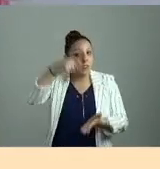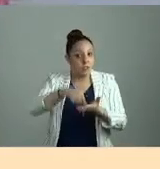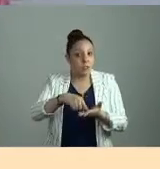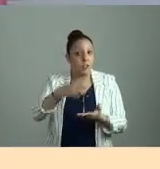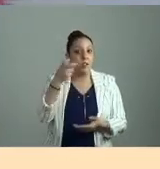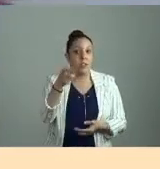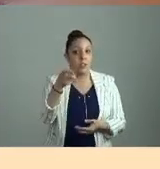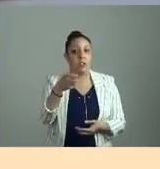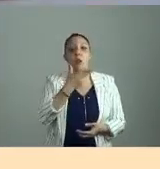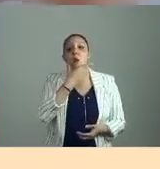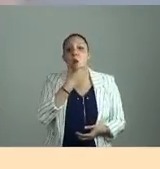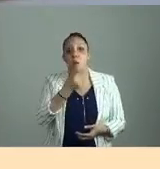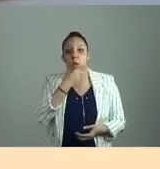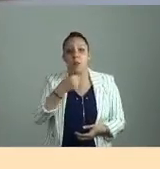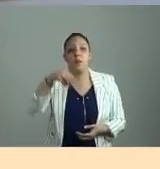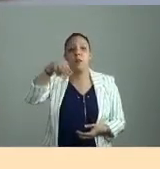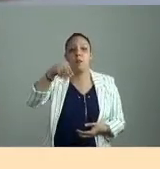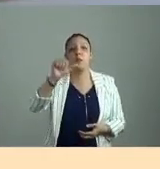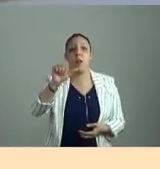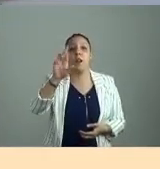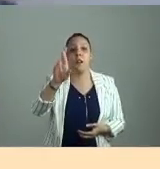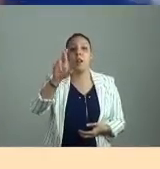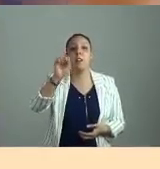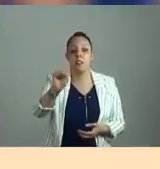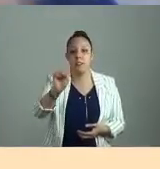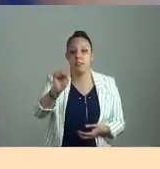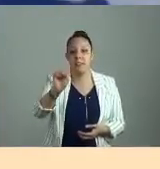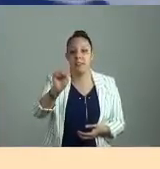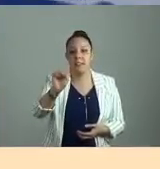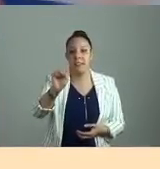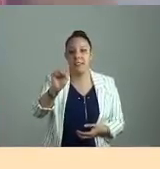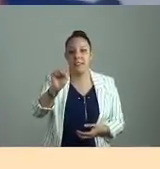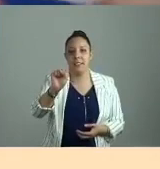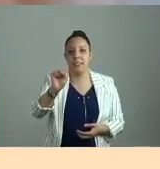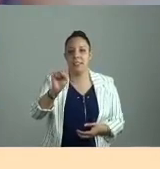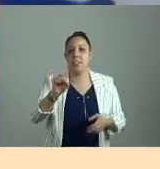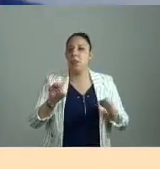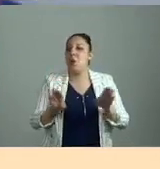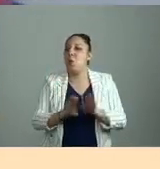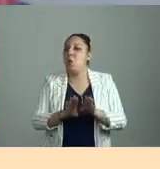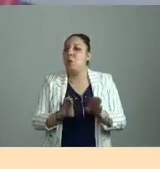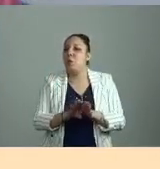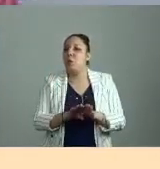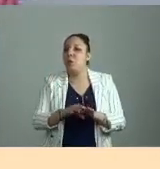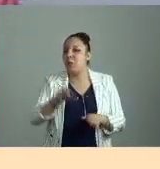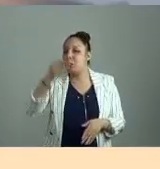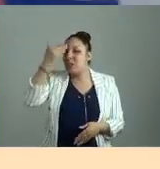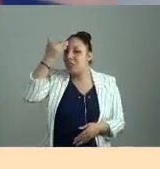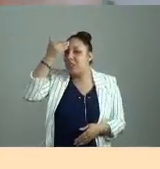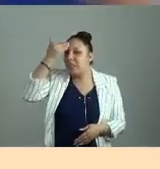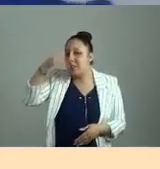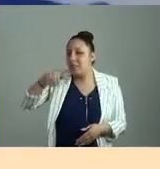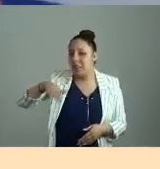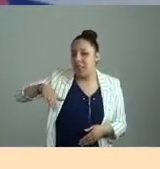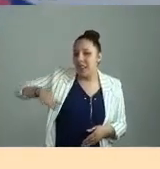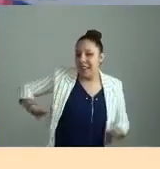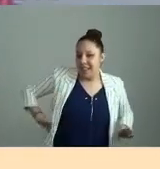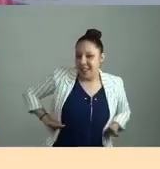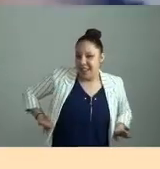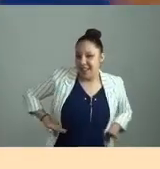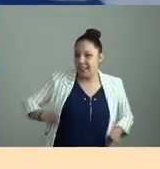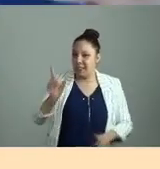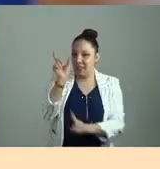sobre la capacidad del proceso revolucionario de poner fin